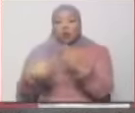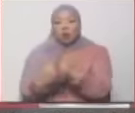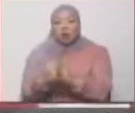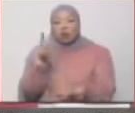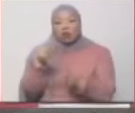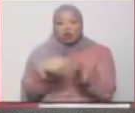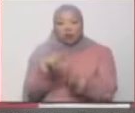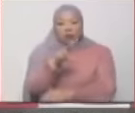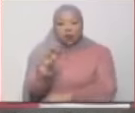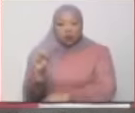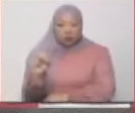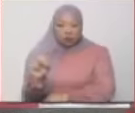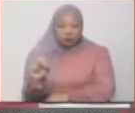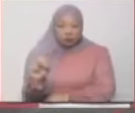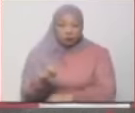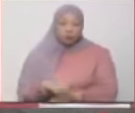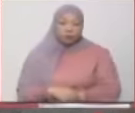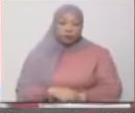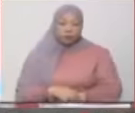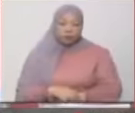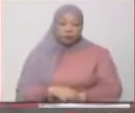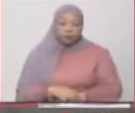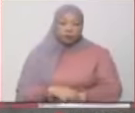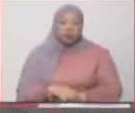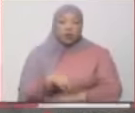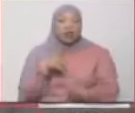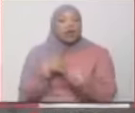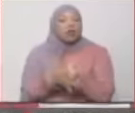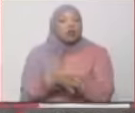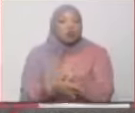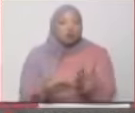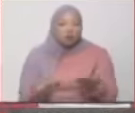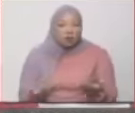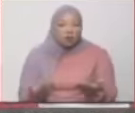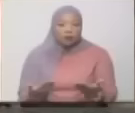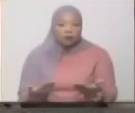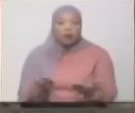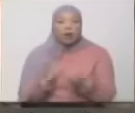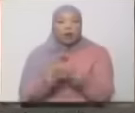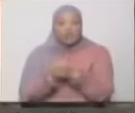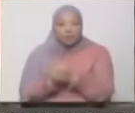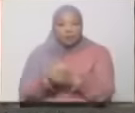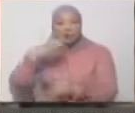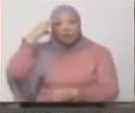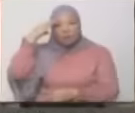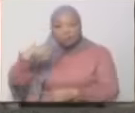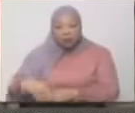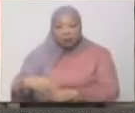2025-2030. ¿Ah? Y en ese marco, compañeros militares,